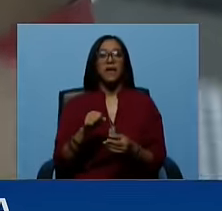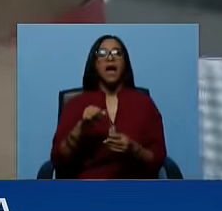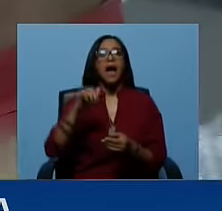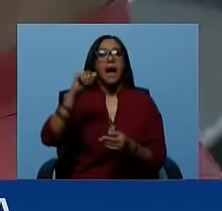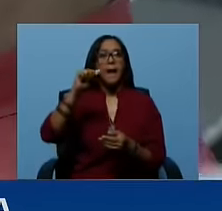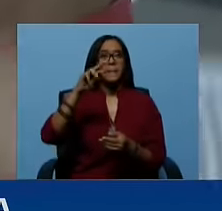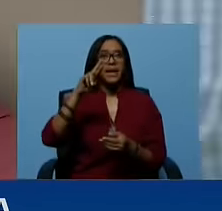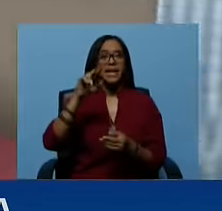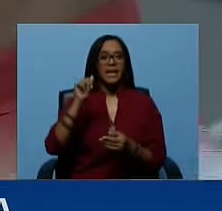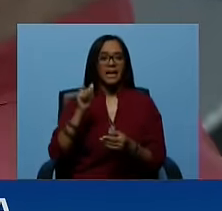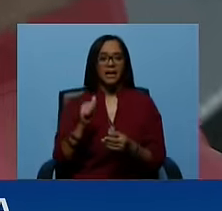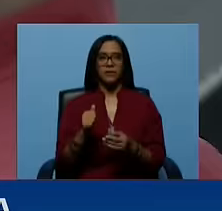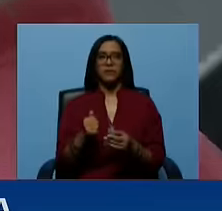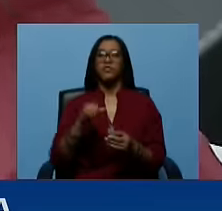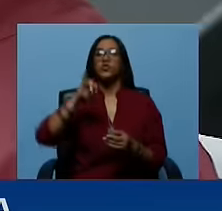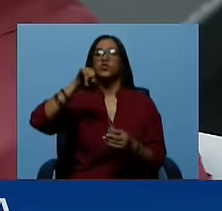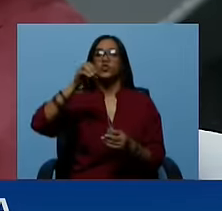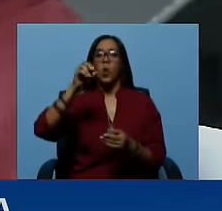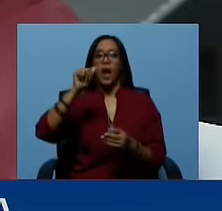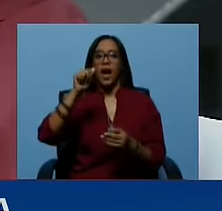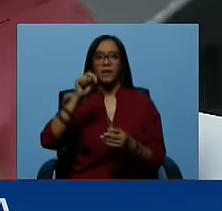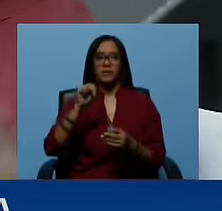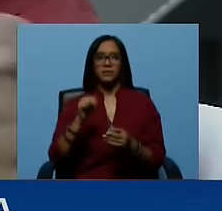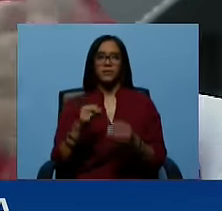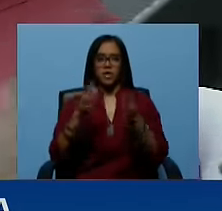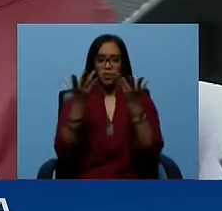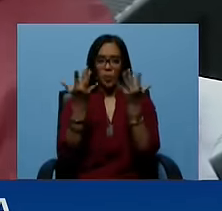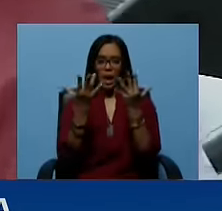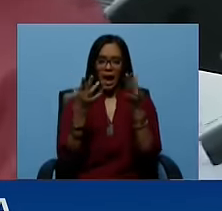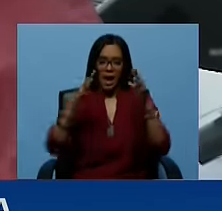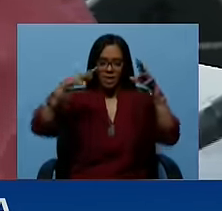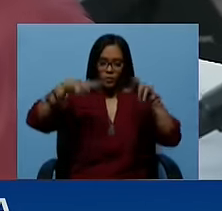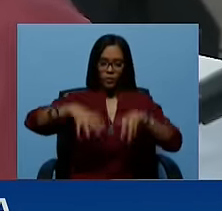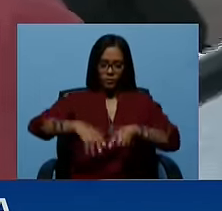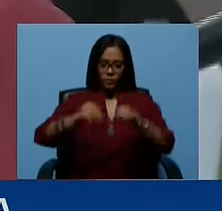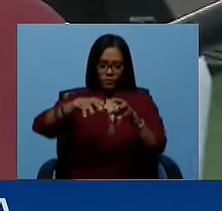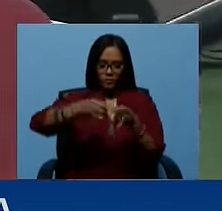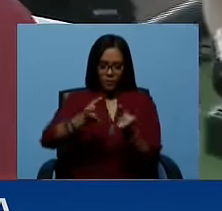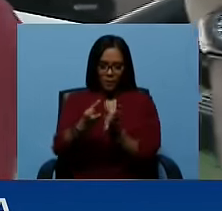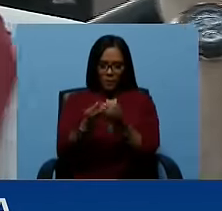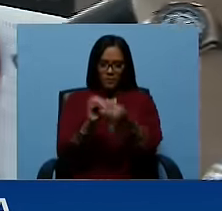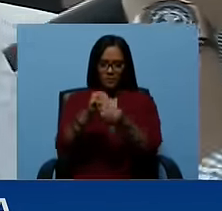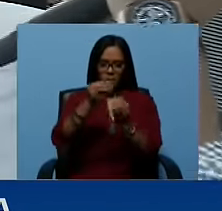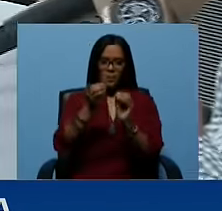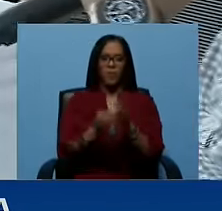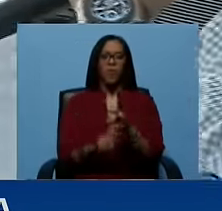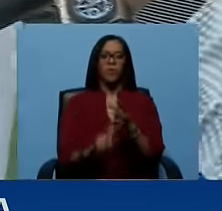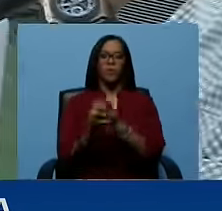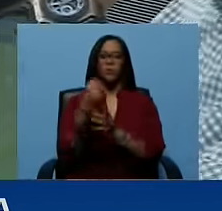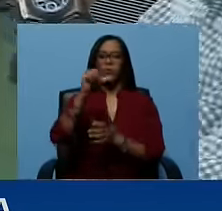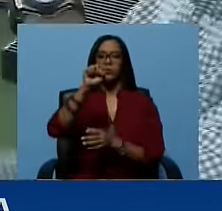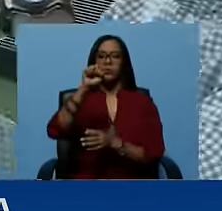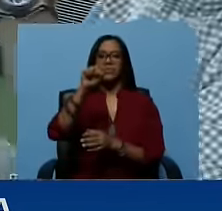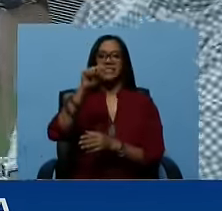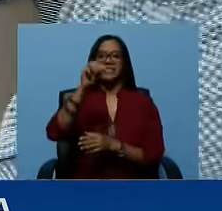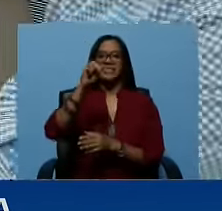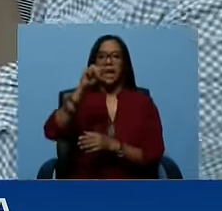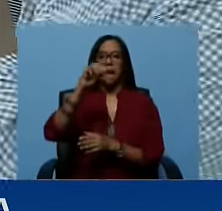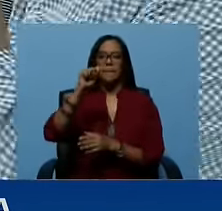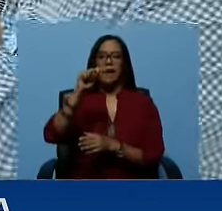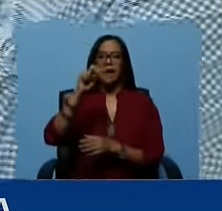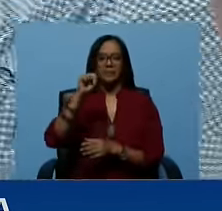que pusieron sus manos por las manos de ustedes. Lo sembramos con nuestras manos, un samán, y lo